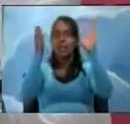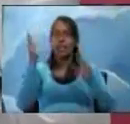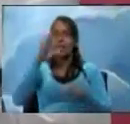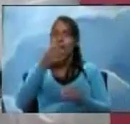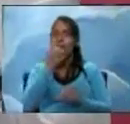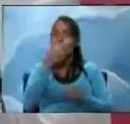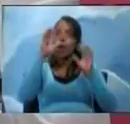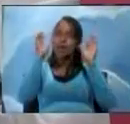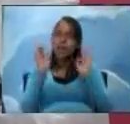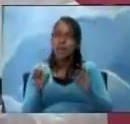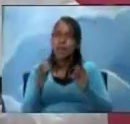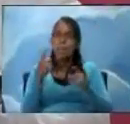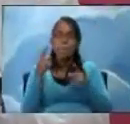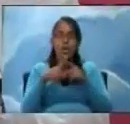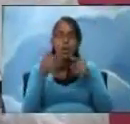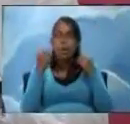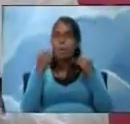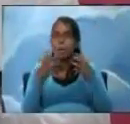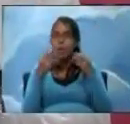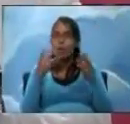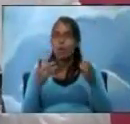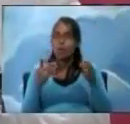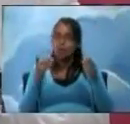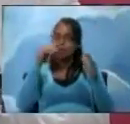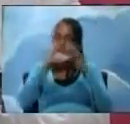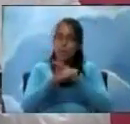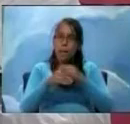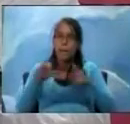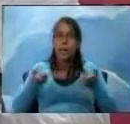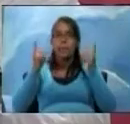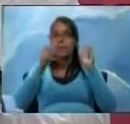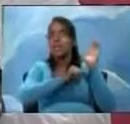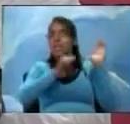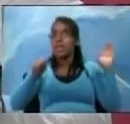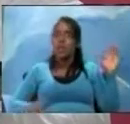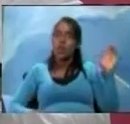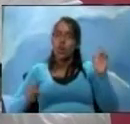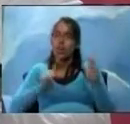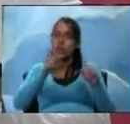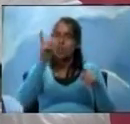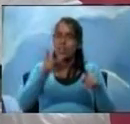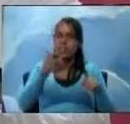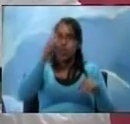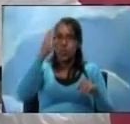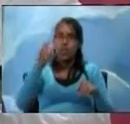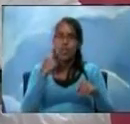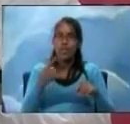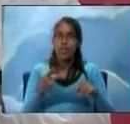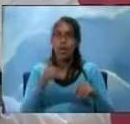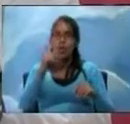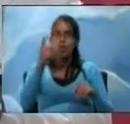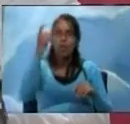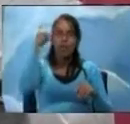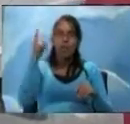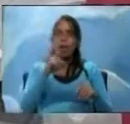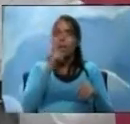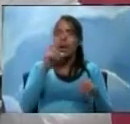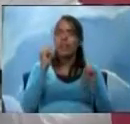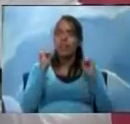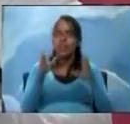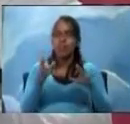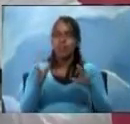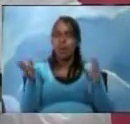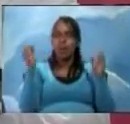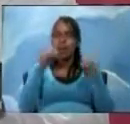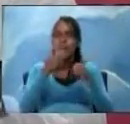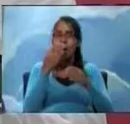está buenísimo, muy nutritivo, permita el Señor que usted no sea de esos que el Dios le vaya a decir un día maldito, que lo vaya a